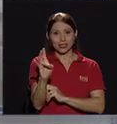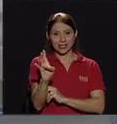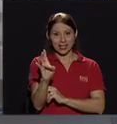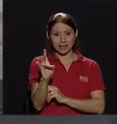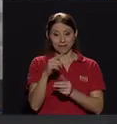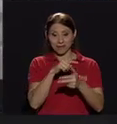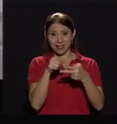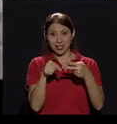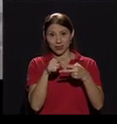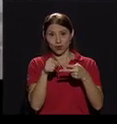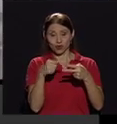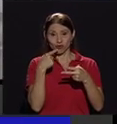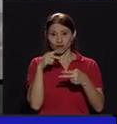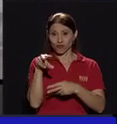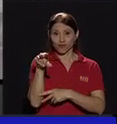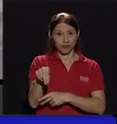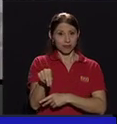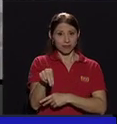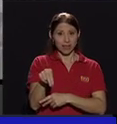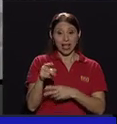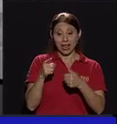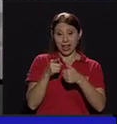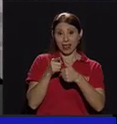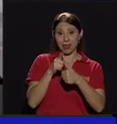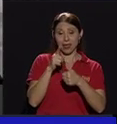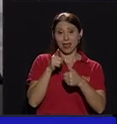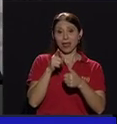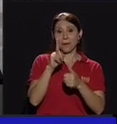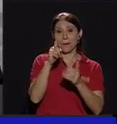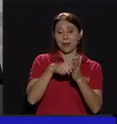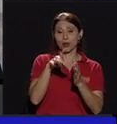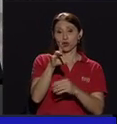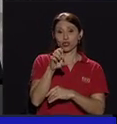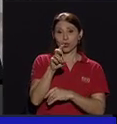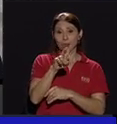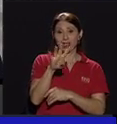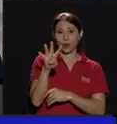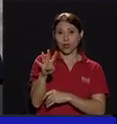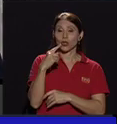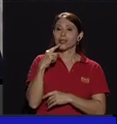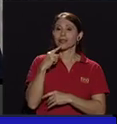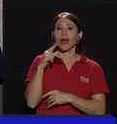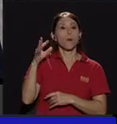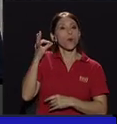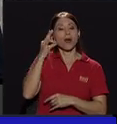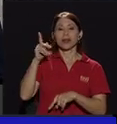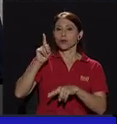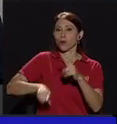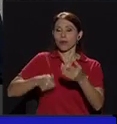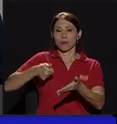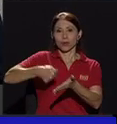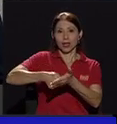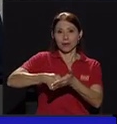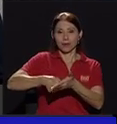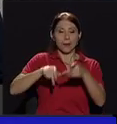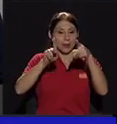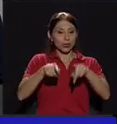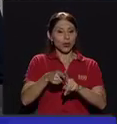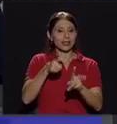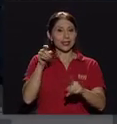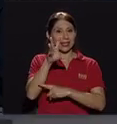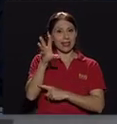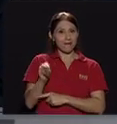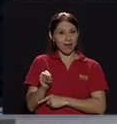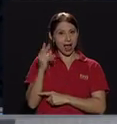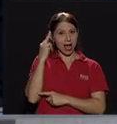1917. Inclusive expresamente la del 24 se lo negaba a las mujeres y a las personas afrodescendientes.